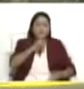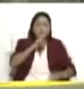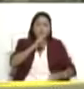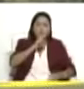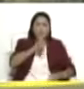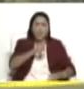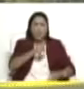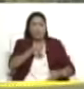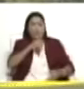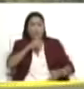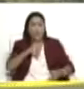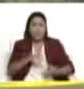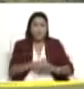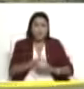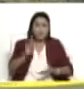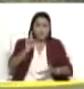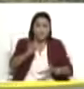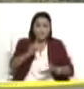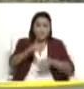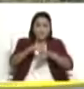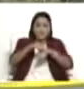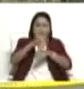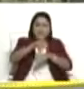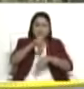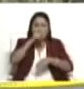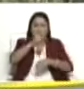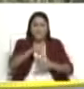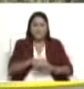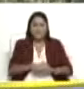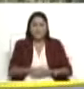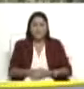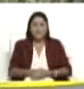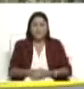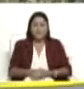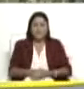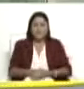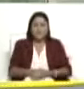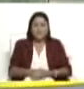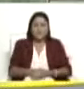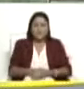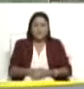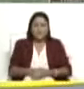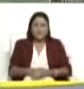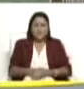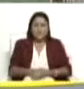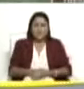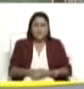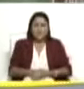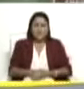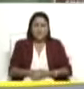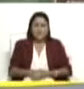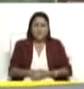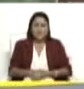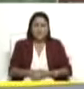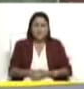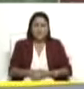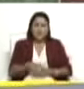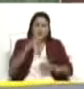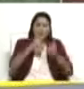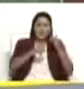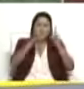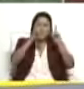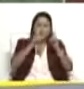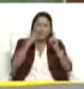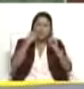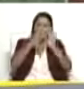Aquí está llegando el ministro Velázquez Araguayán, que trae las últimas fotos, que trae, denle un micrófono,